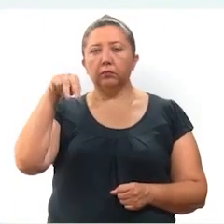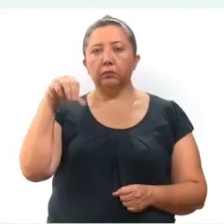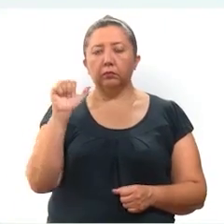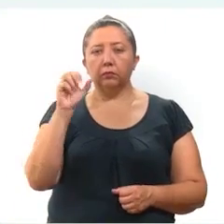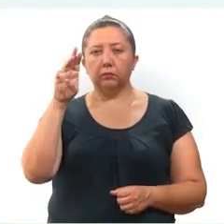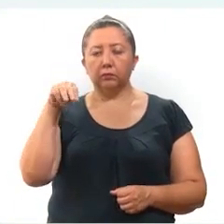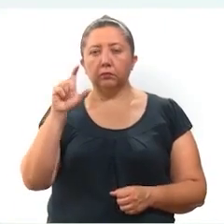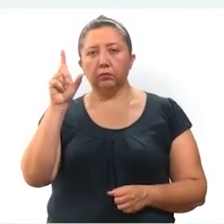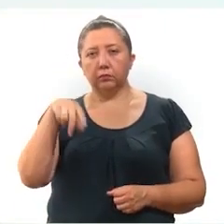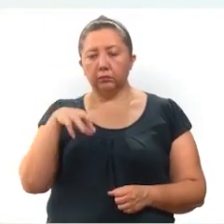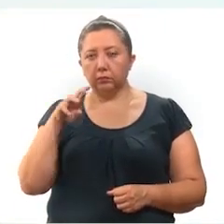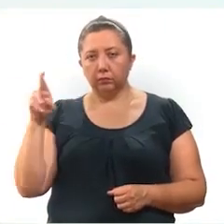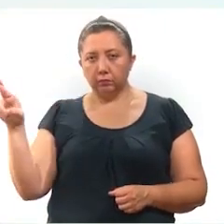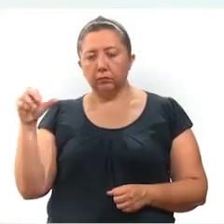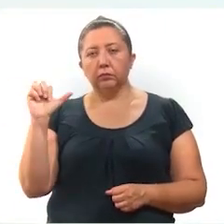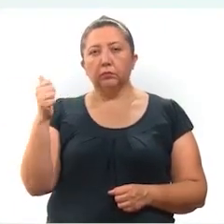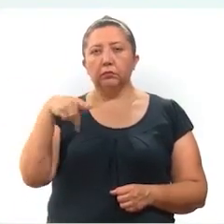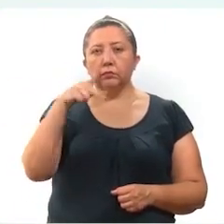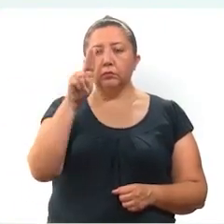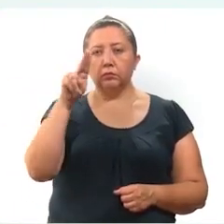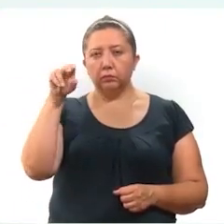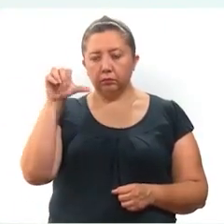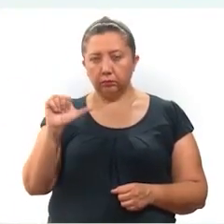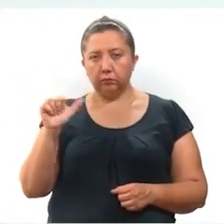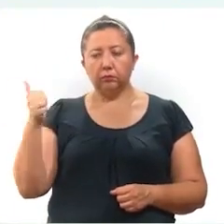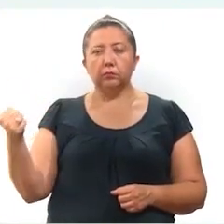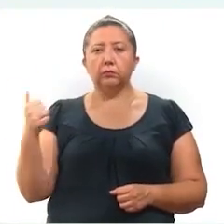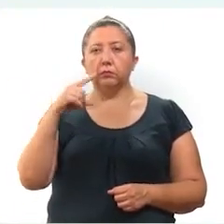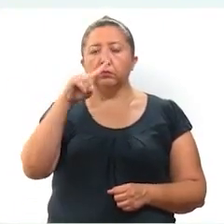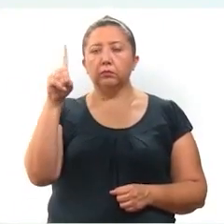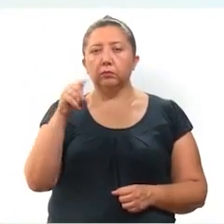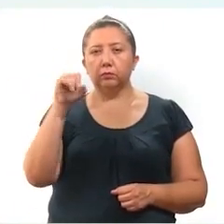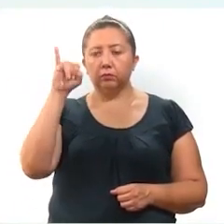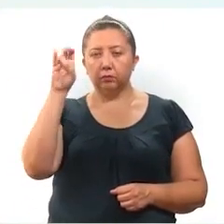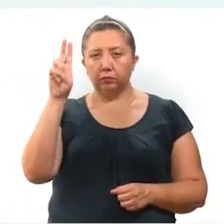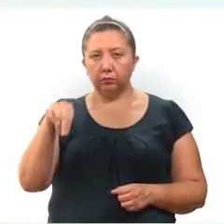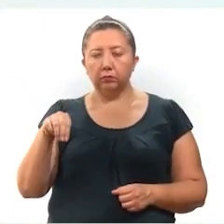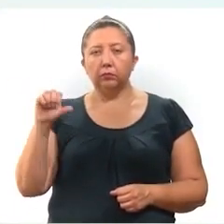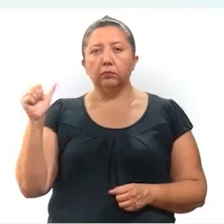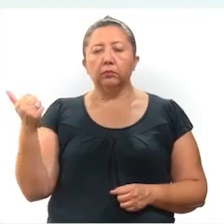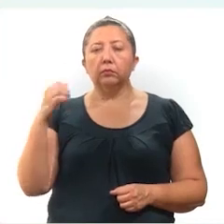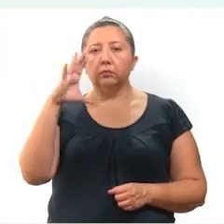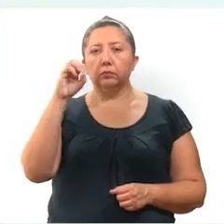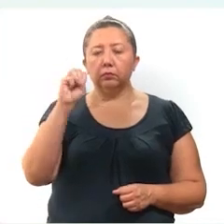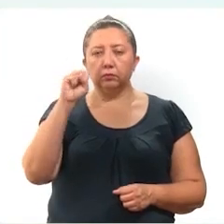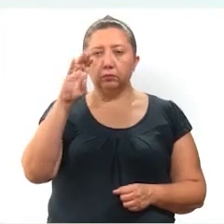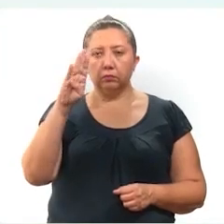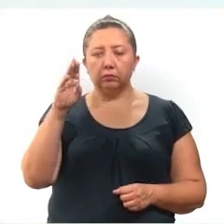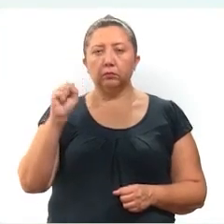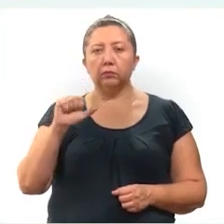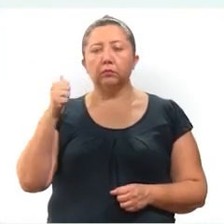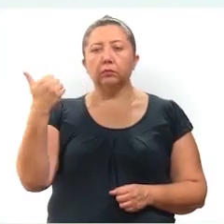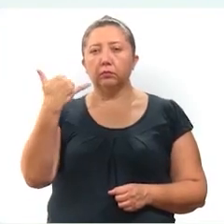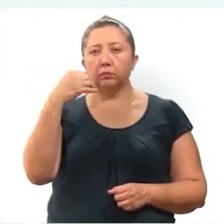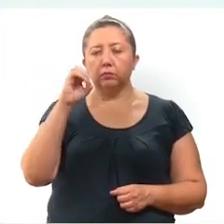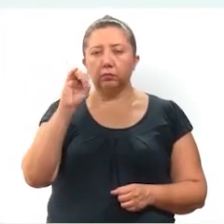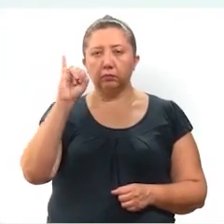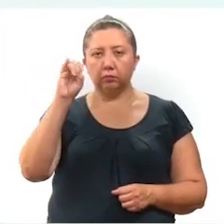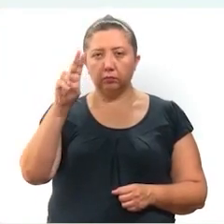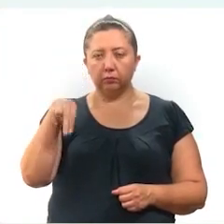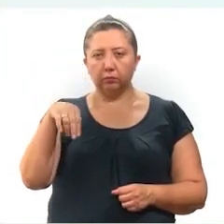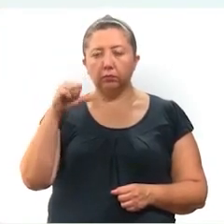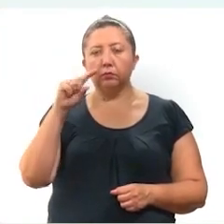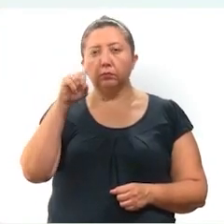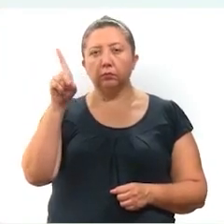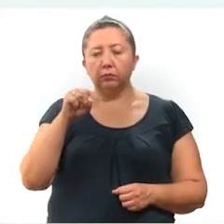Roo, Tepacán, Cagua, Tecal de Venegas, Tzilam de Bravo, Bocobá, Canzacap, Chobaín, Ucú,